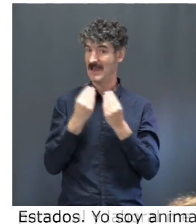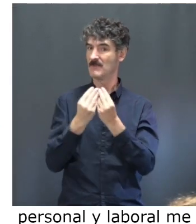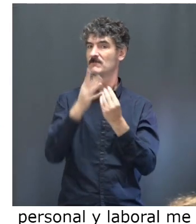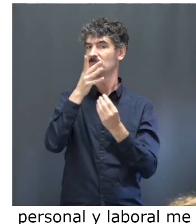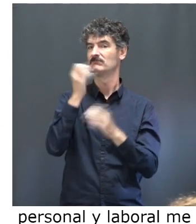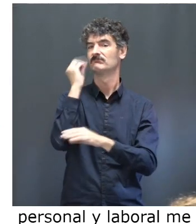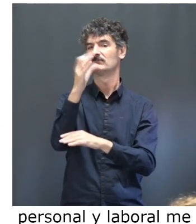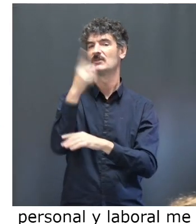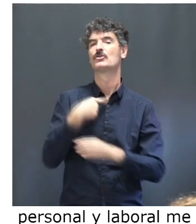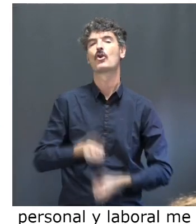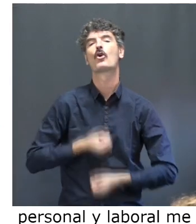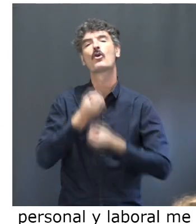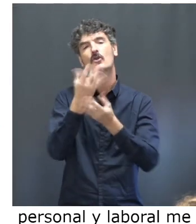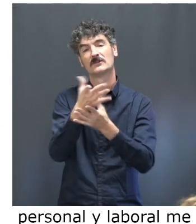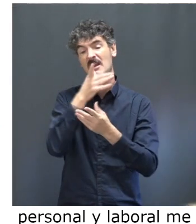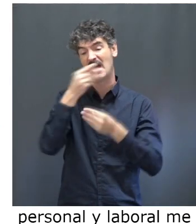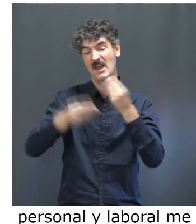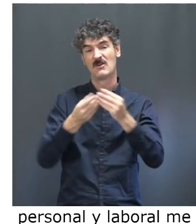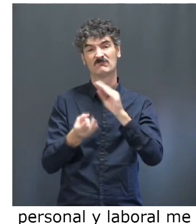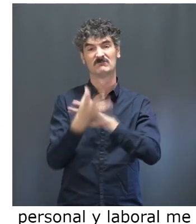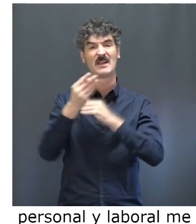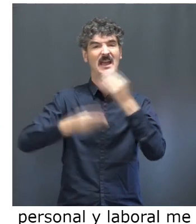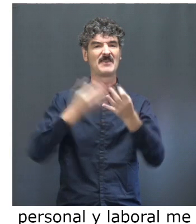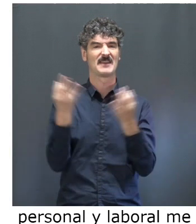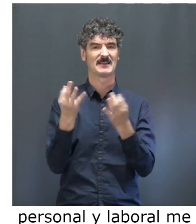para contaros un poco, bueno, pues lo que estamos haciendo